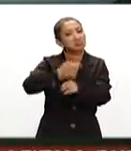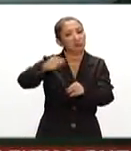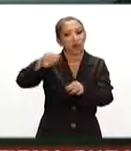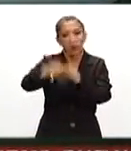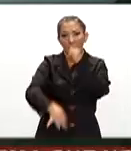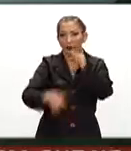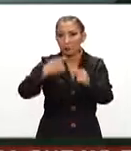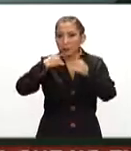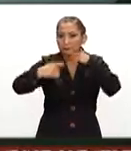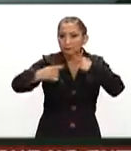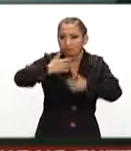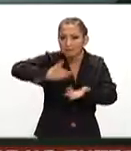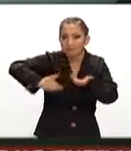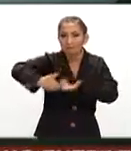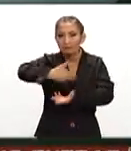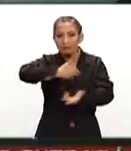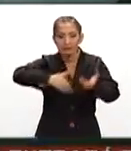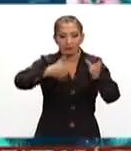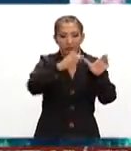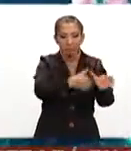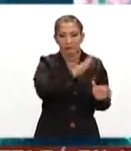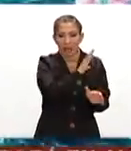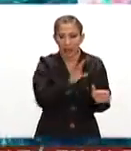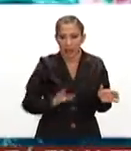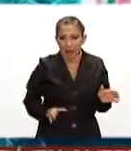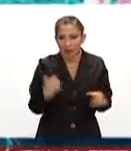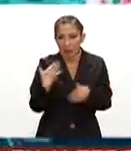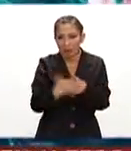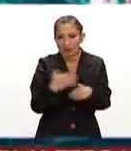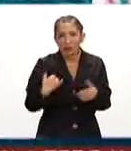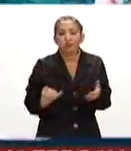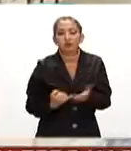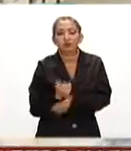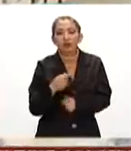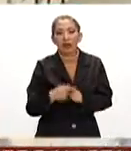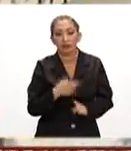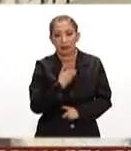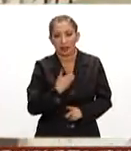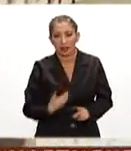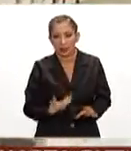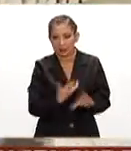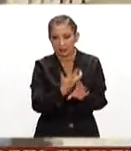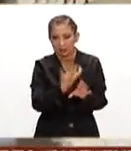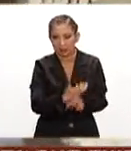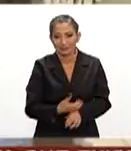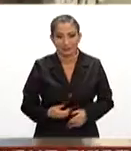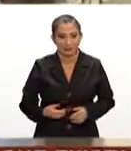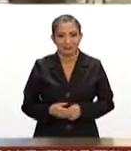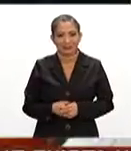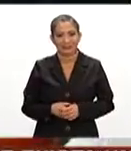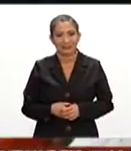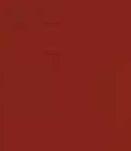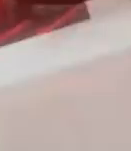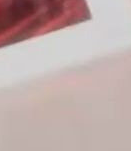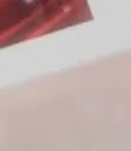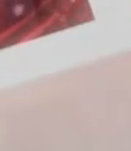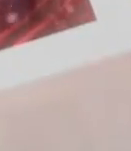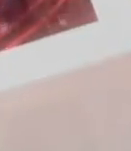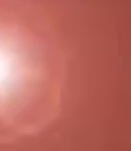este último encuentro entre los candidatos a la presidencia de los Estados Unidos.